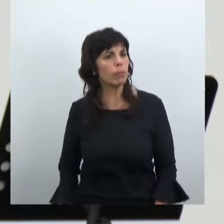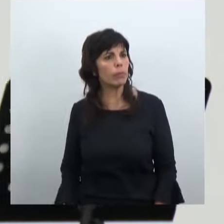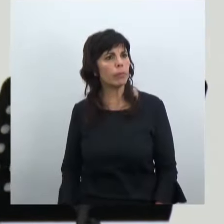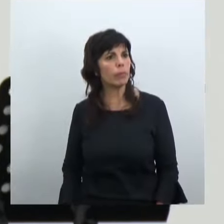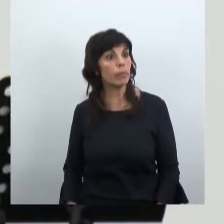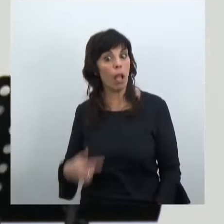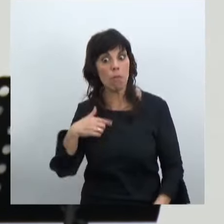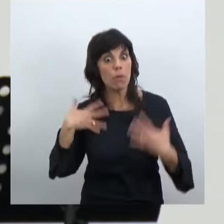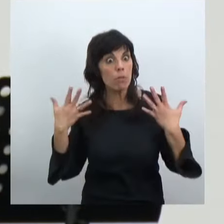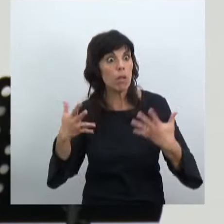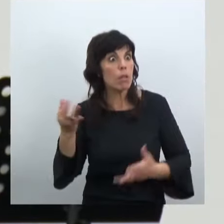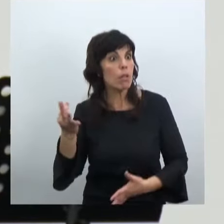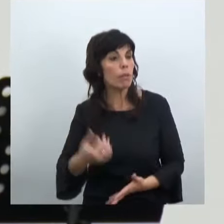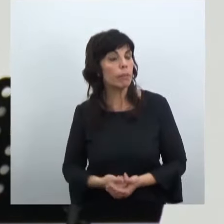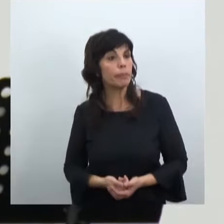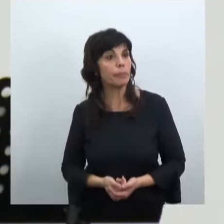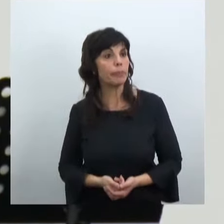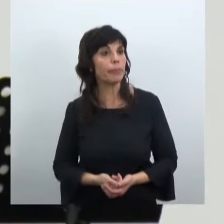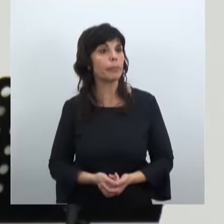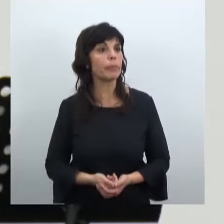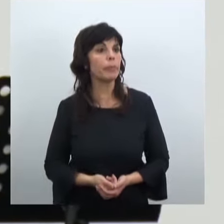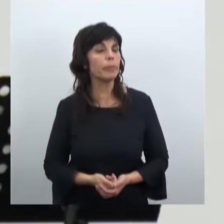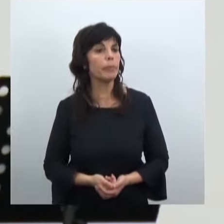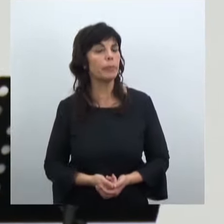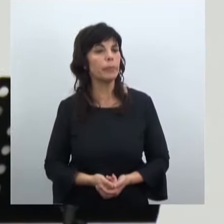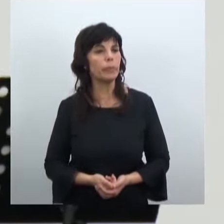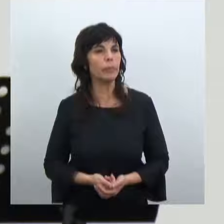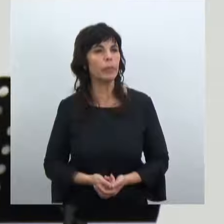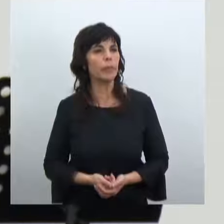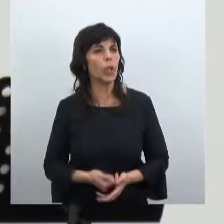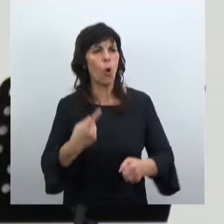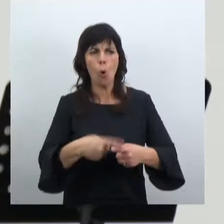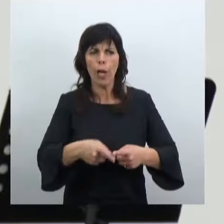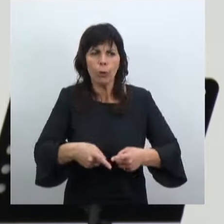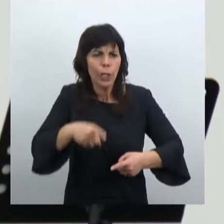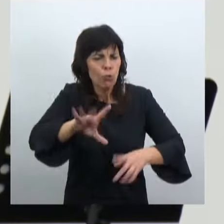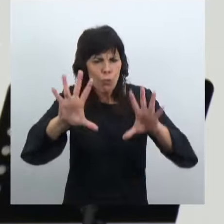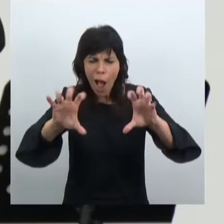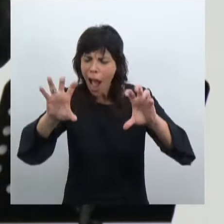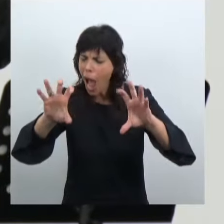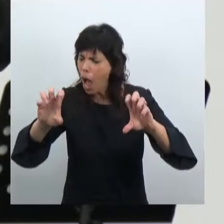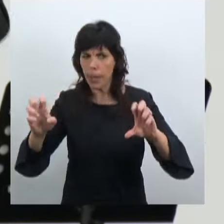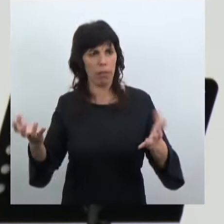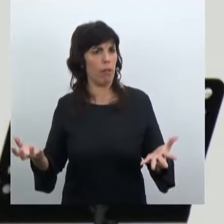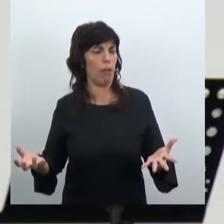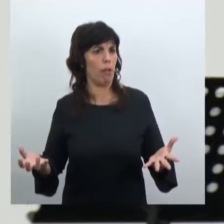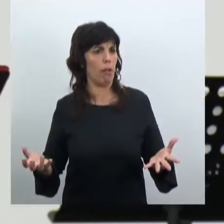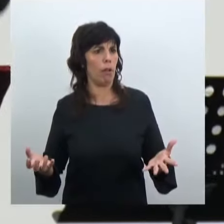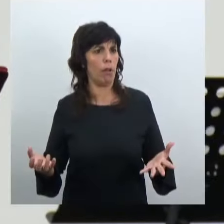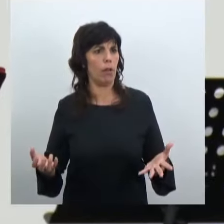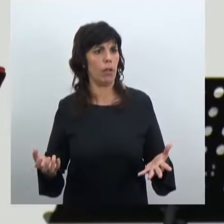mí me sorprende? Huime todos, huime. Una cosa, quiero que lo aprendas para toda tu vida. Yo le dije a la pastora,